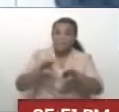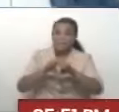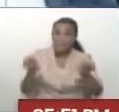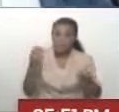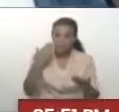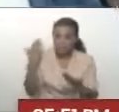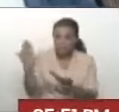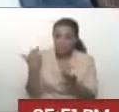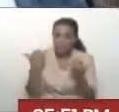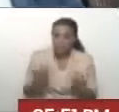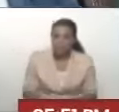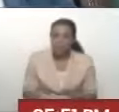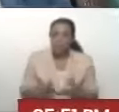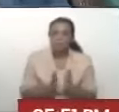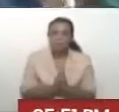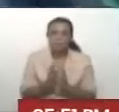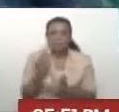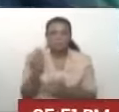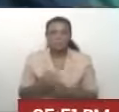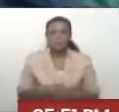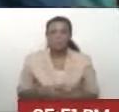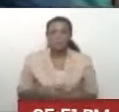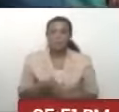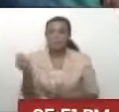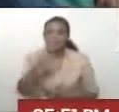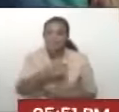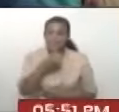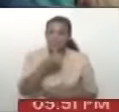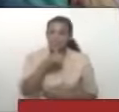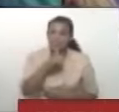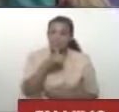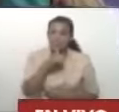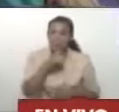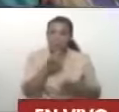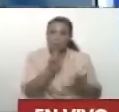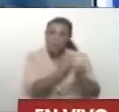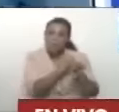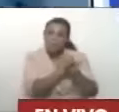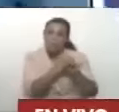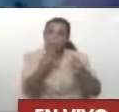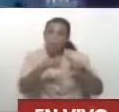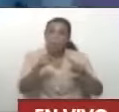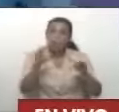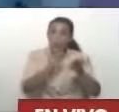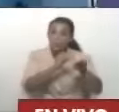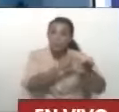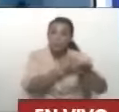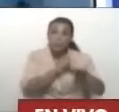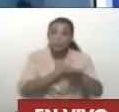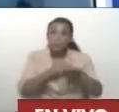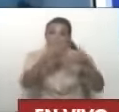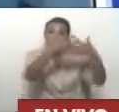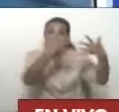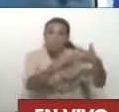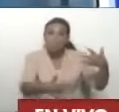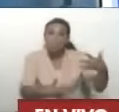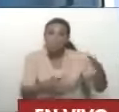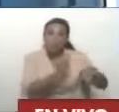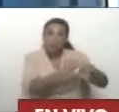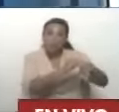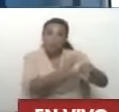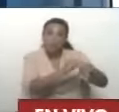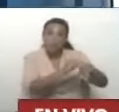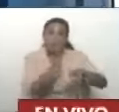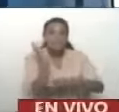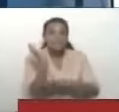elegante, la llaman ahora, Carlos Arellán. Seguimos este recorrido por zona digital agregando que hay otro anuncio derivado de este programa, de esa convocatoria sobre